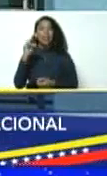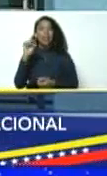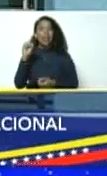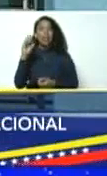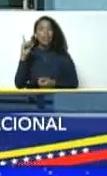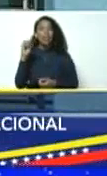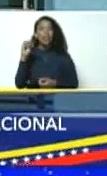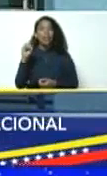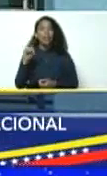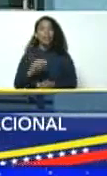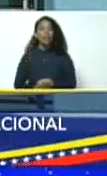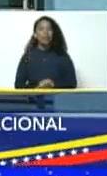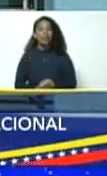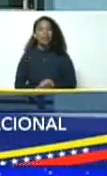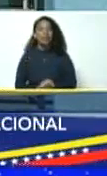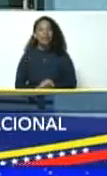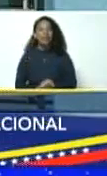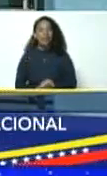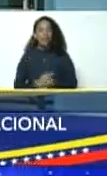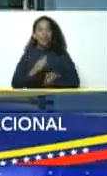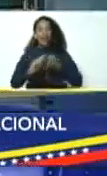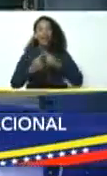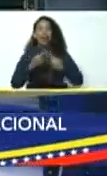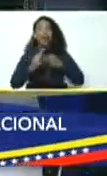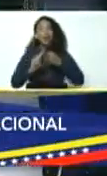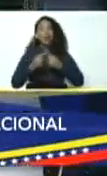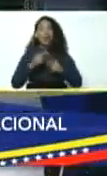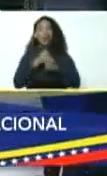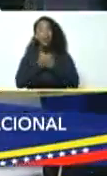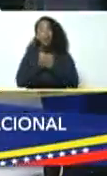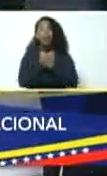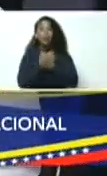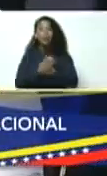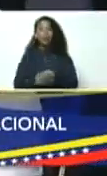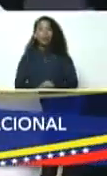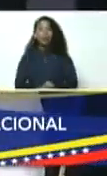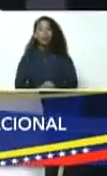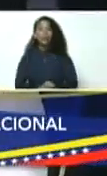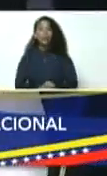ding, dong. Son las cosas del amor.